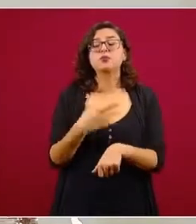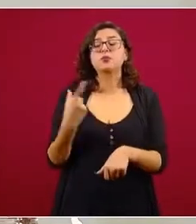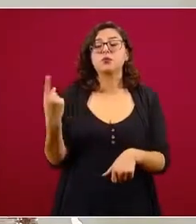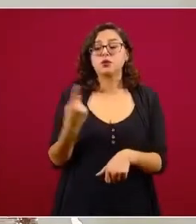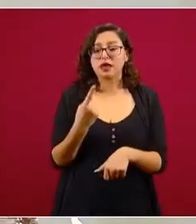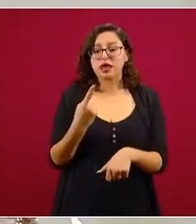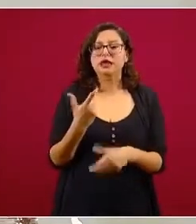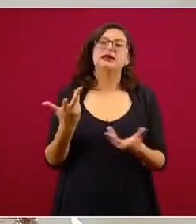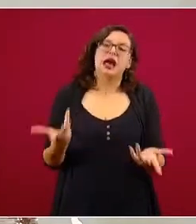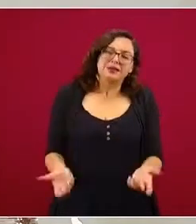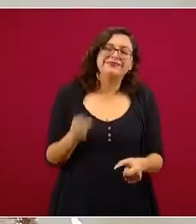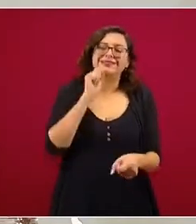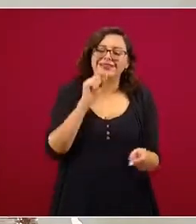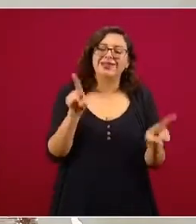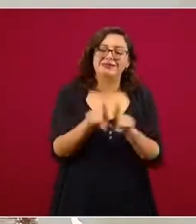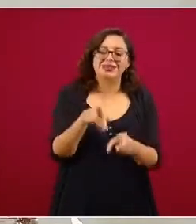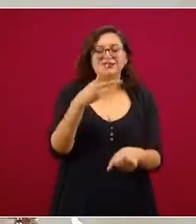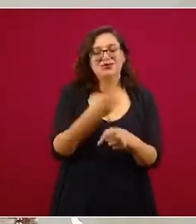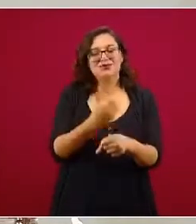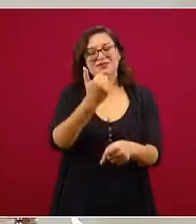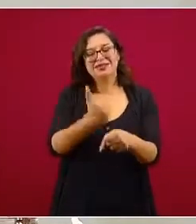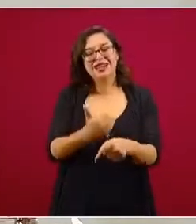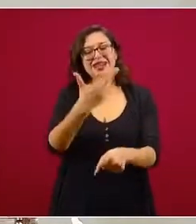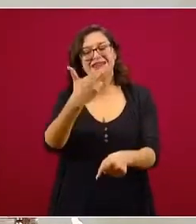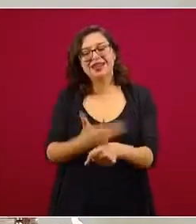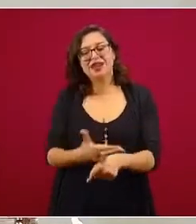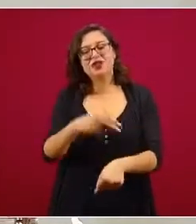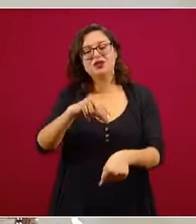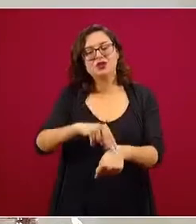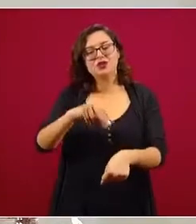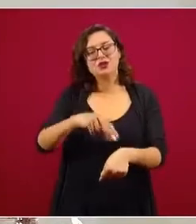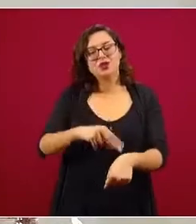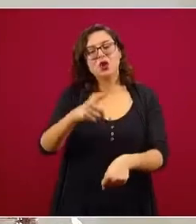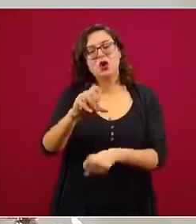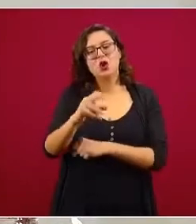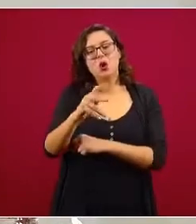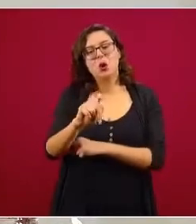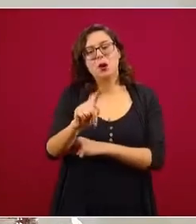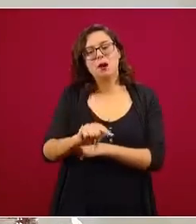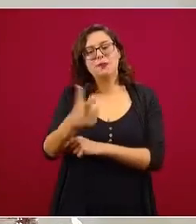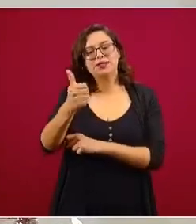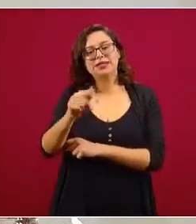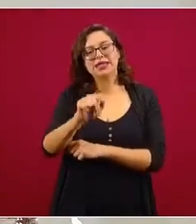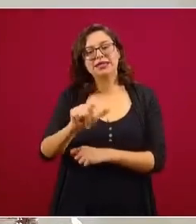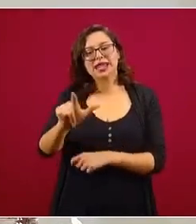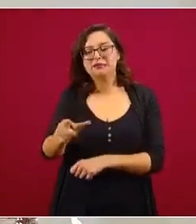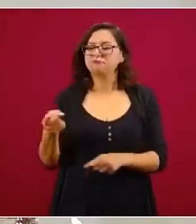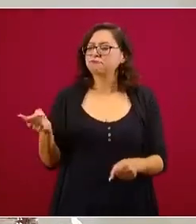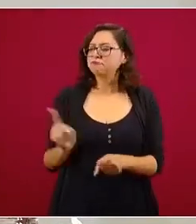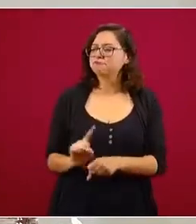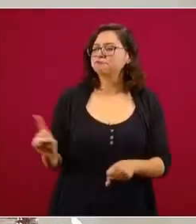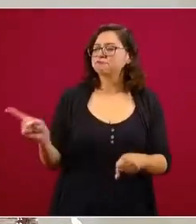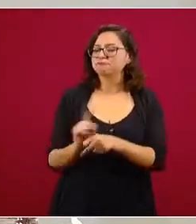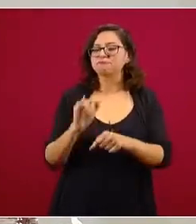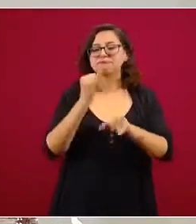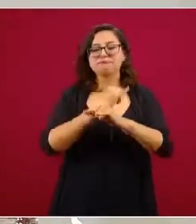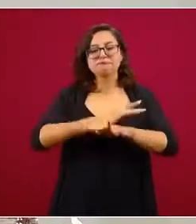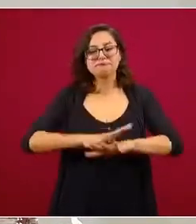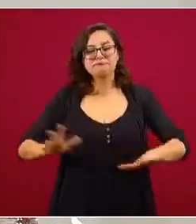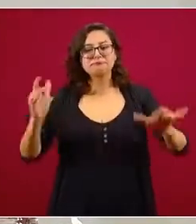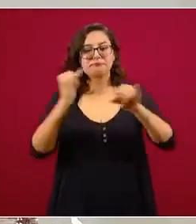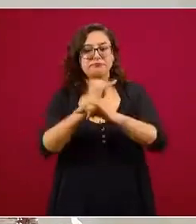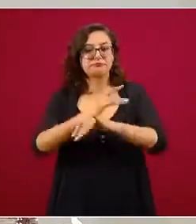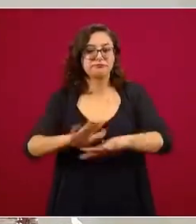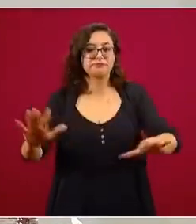y al subsecretario de la Salud, al doctor Hugo López-Gatell, por la información que nos proporciona día a día, como la de que